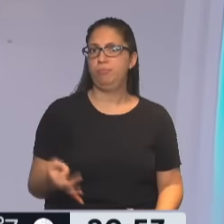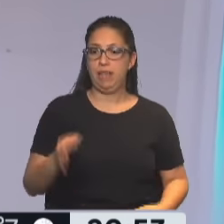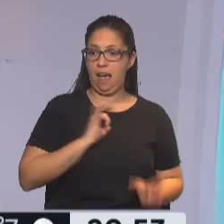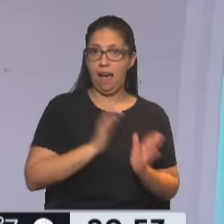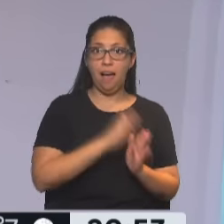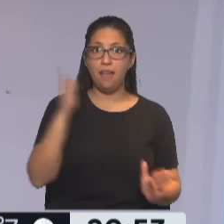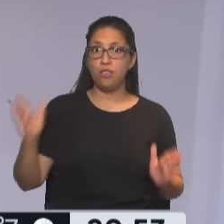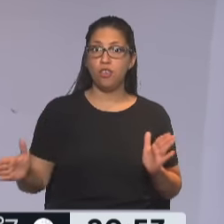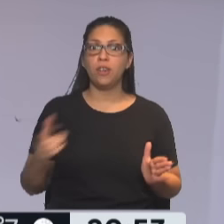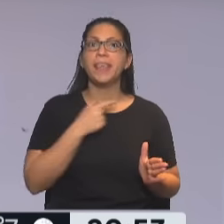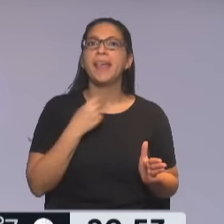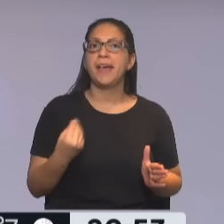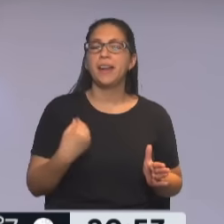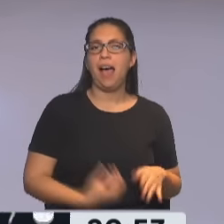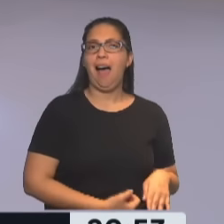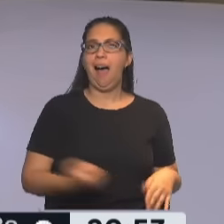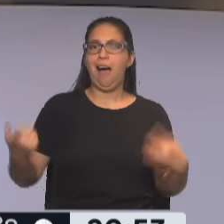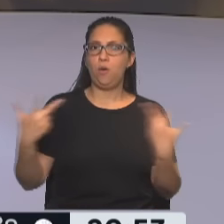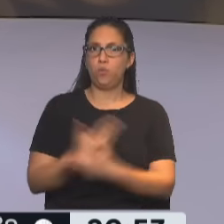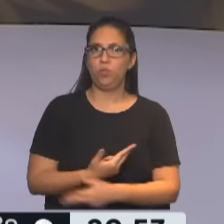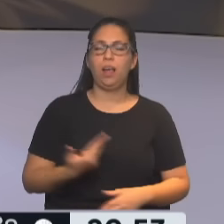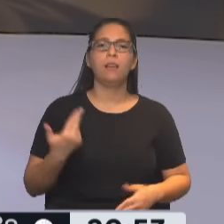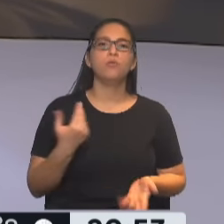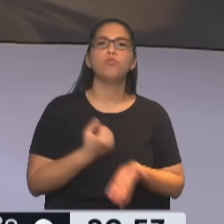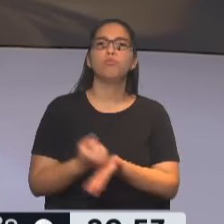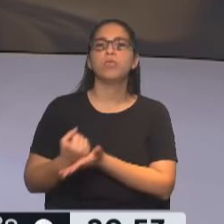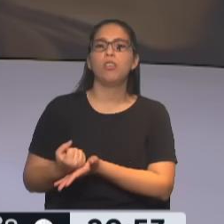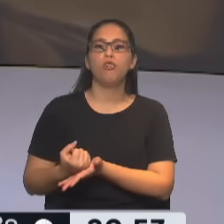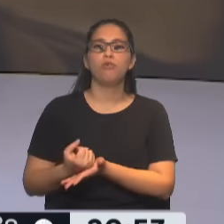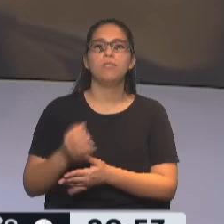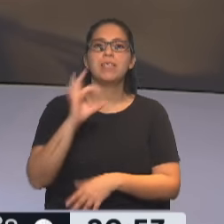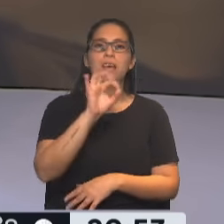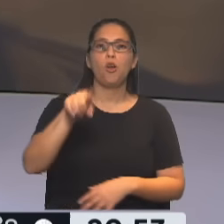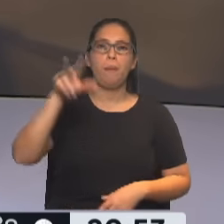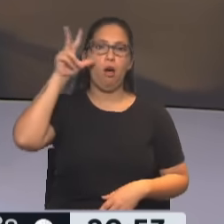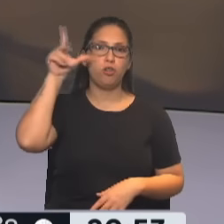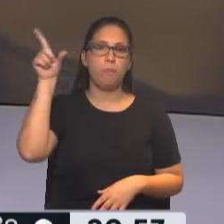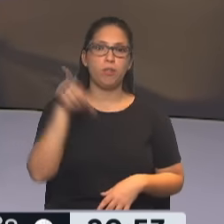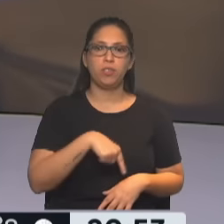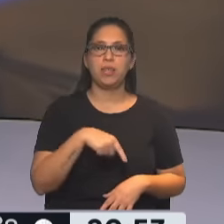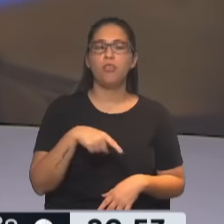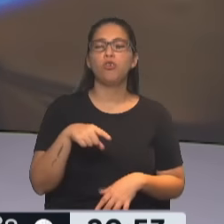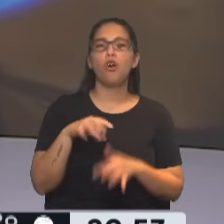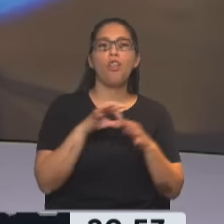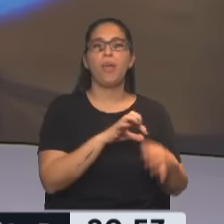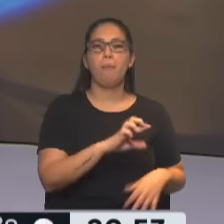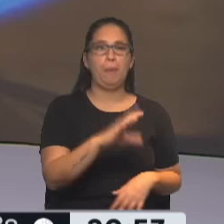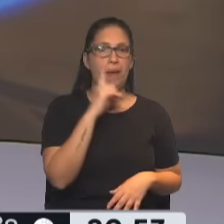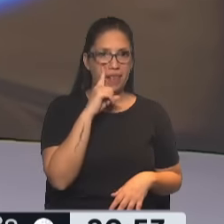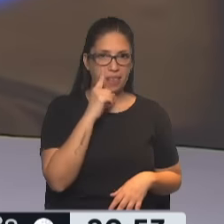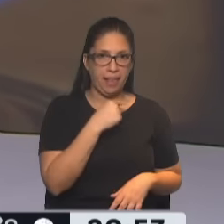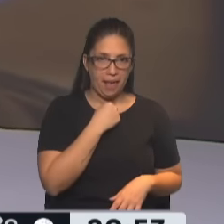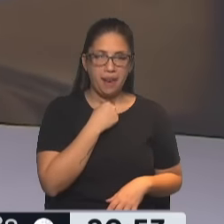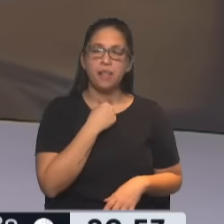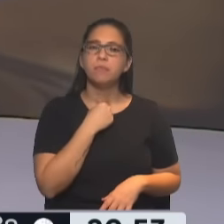se planteaba un ajuste de los subsidios económicos en un 0,8% del Producto Bruto Interno.